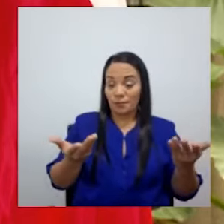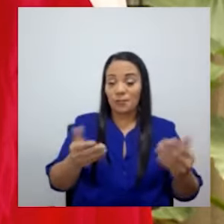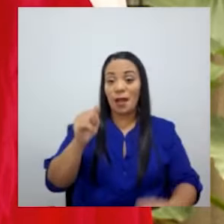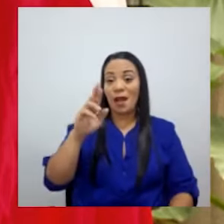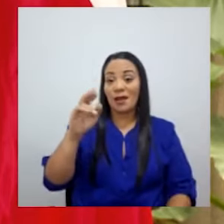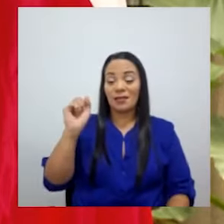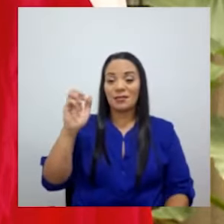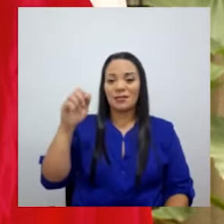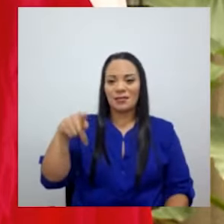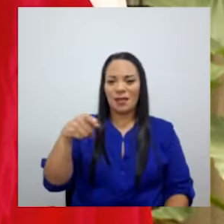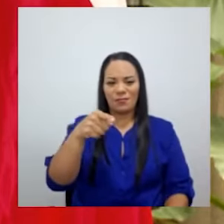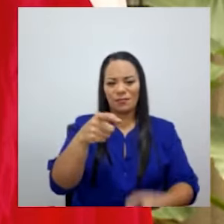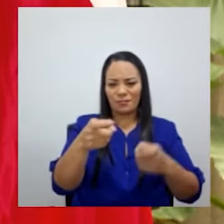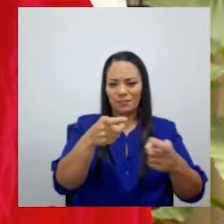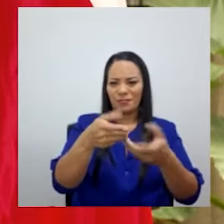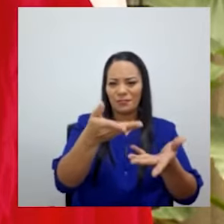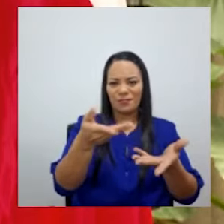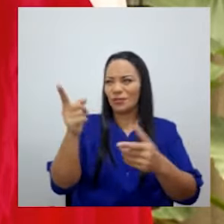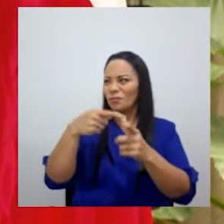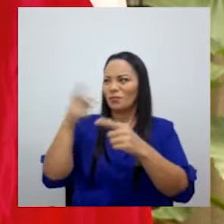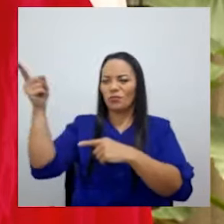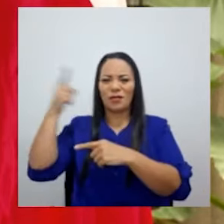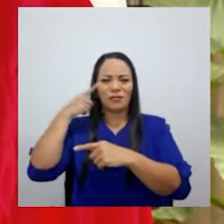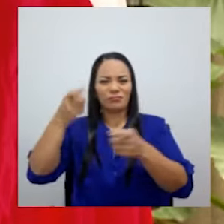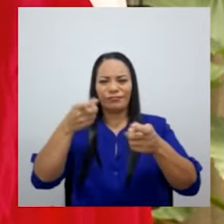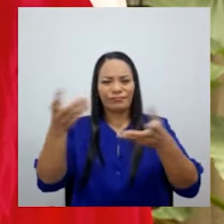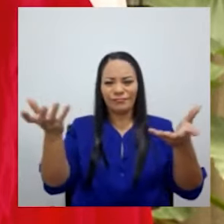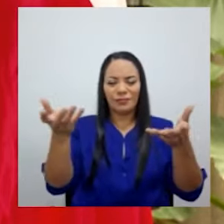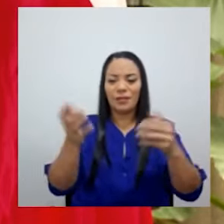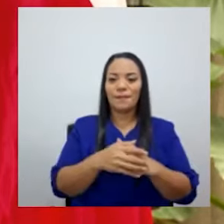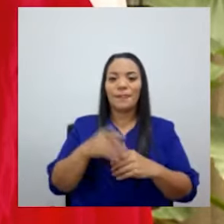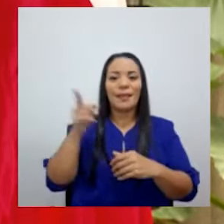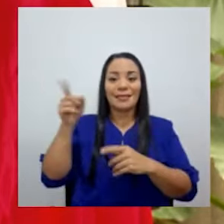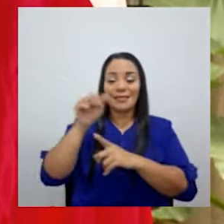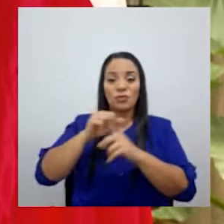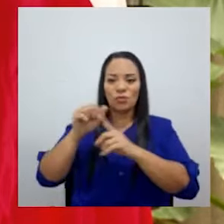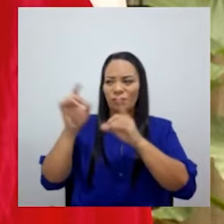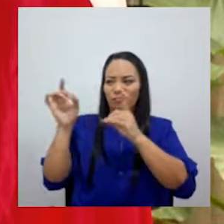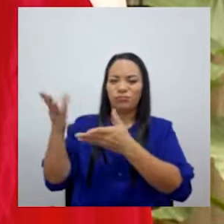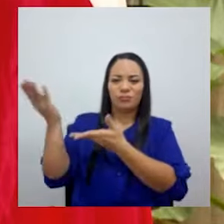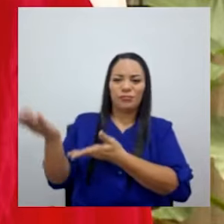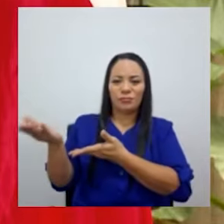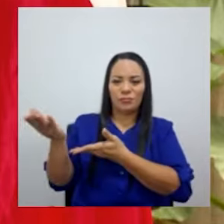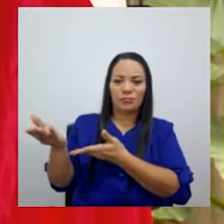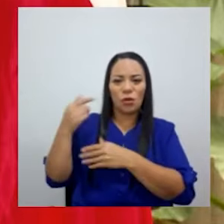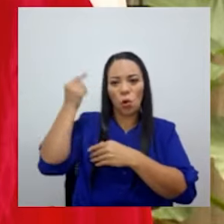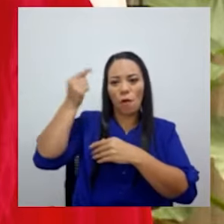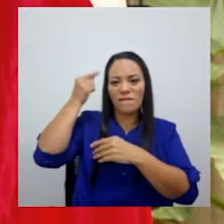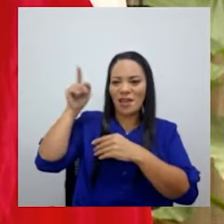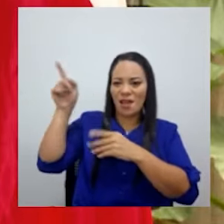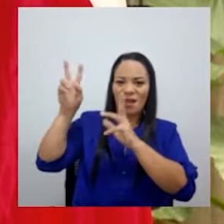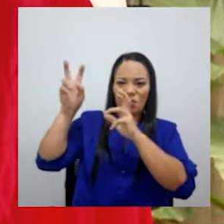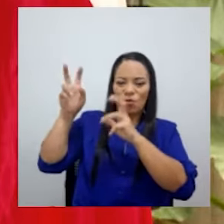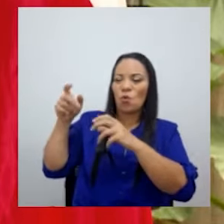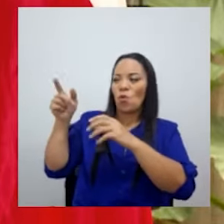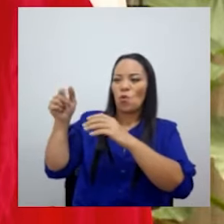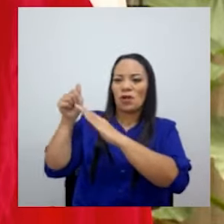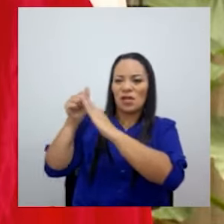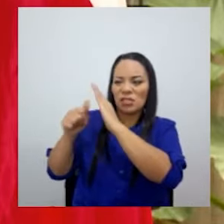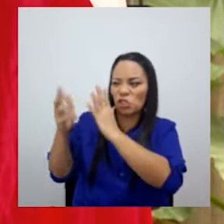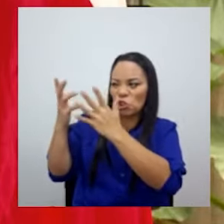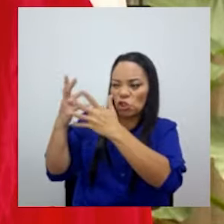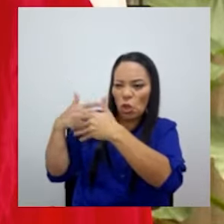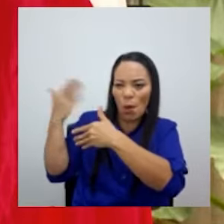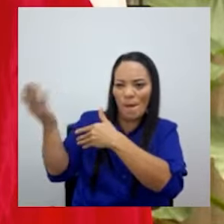organismo regulador. Esa aberración de un gobierno en las sombras, de un